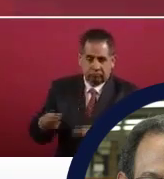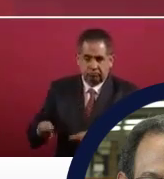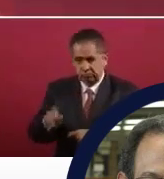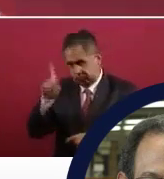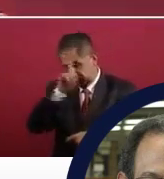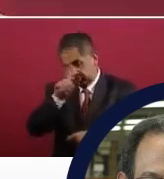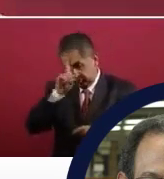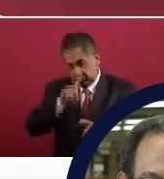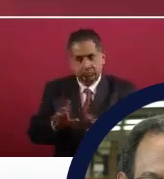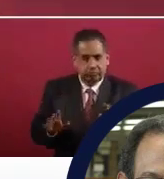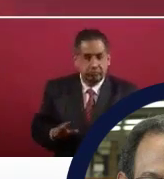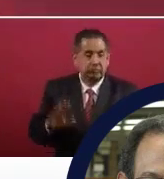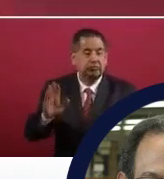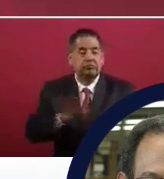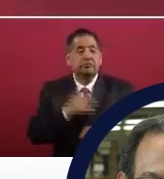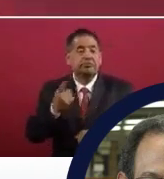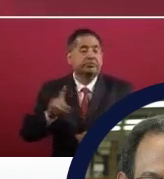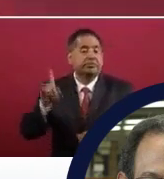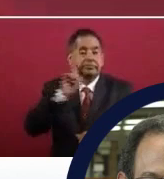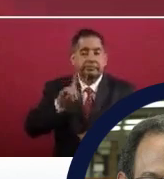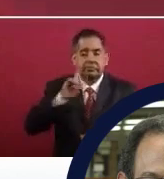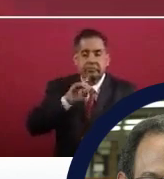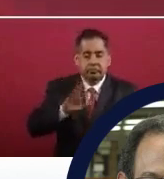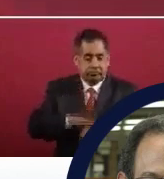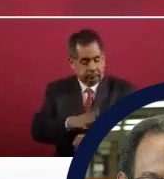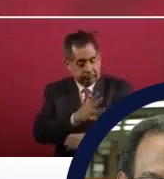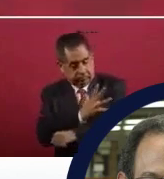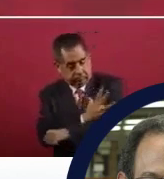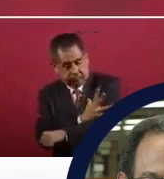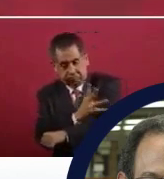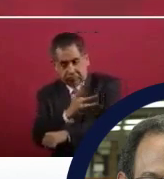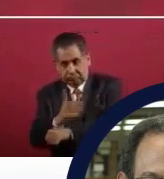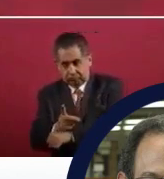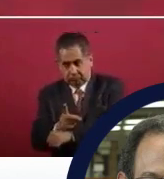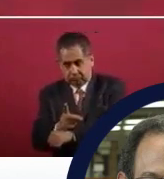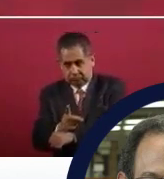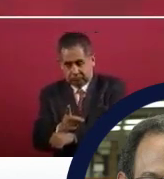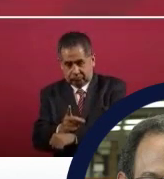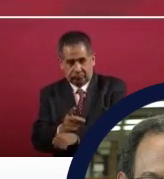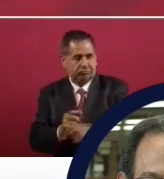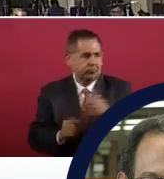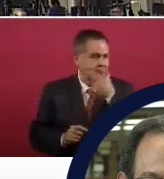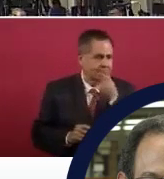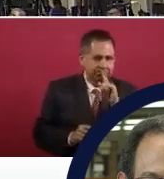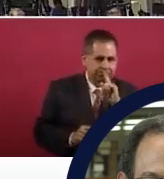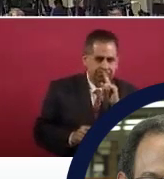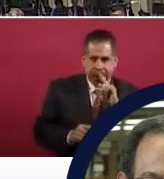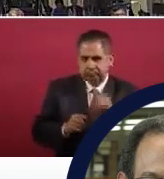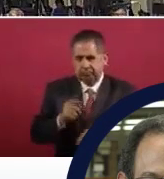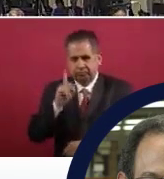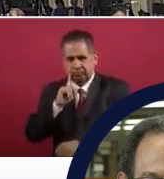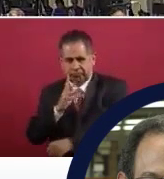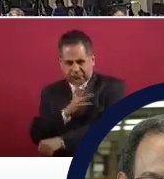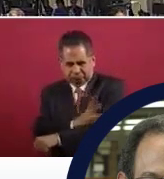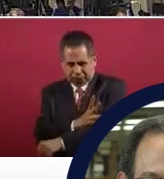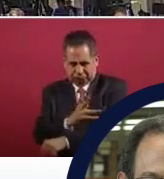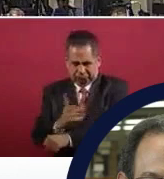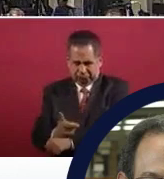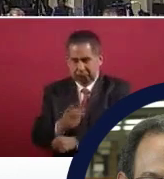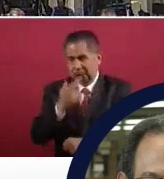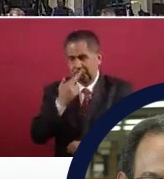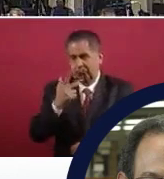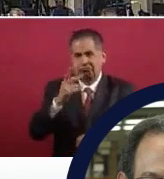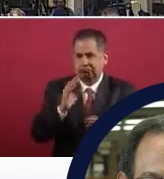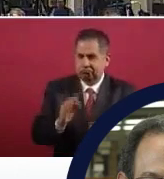derechos humanos defienden a criminales, que es una formulación que esa opinión tampoco comprende lo que son los derechos